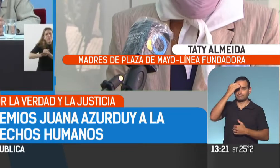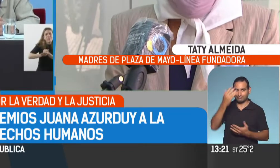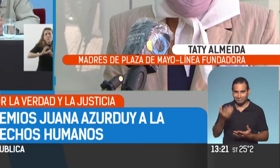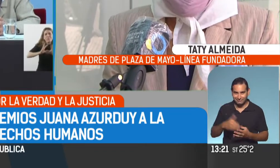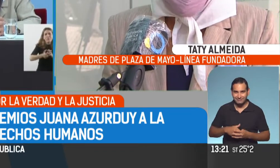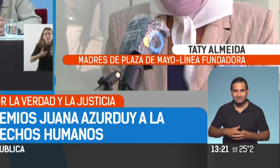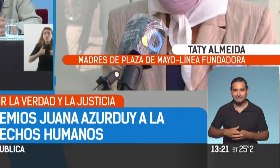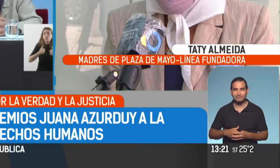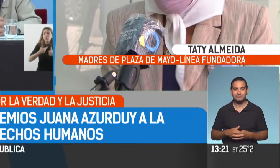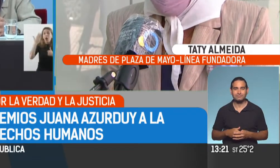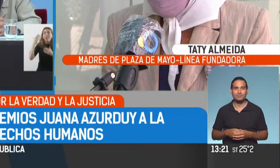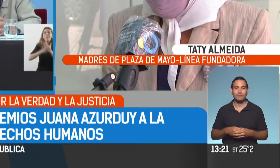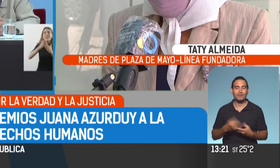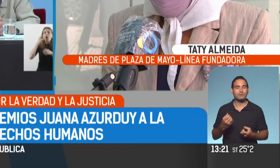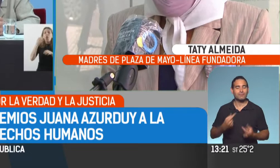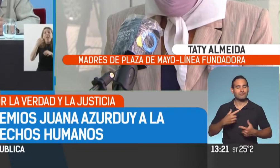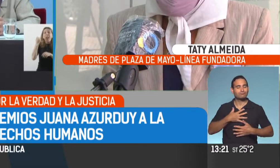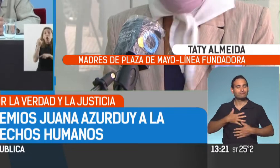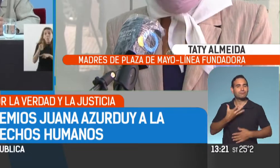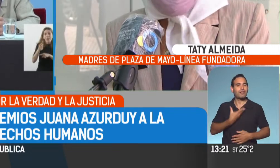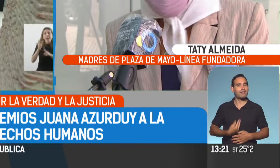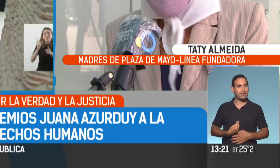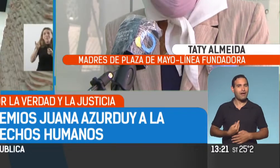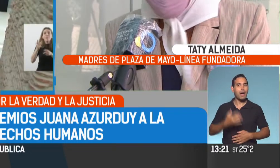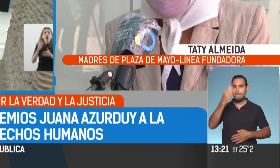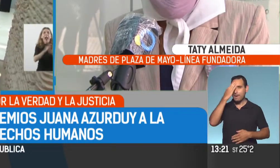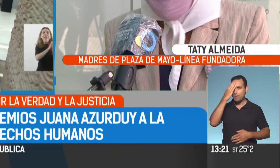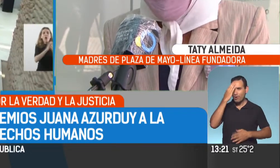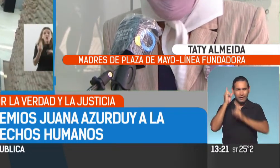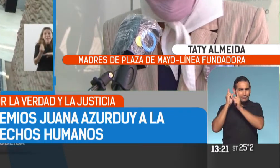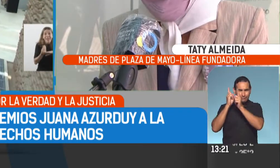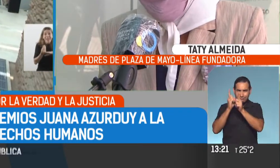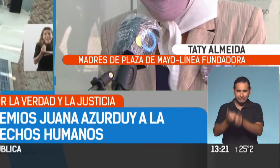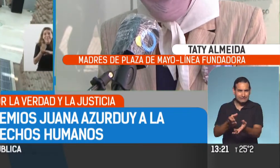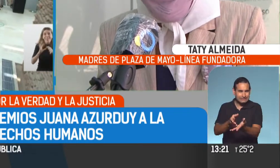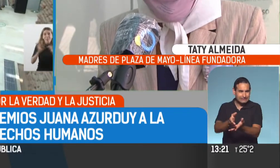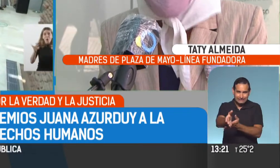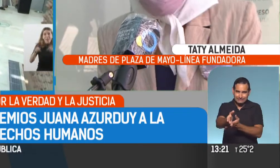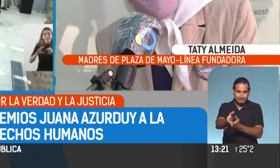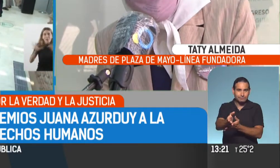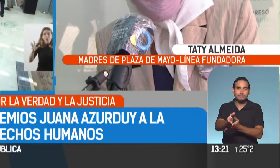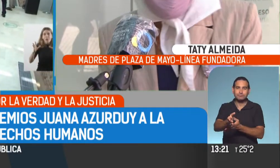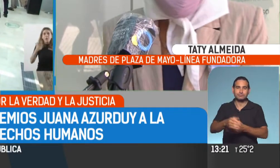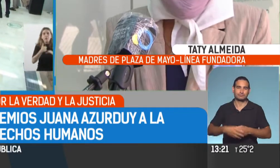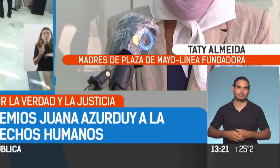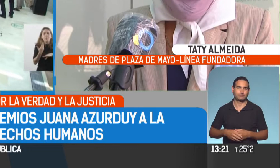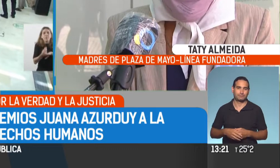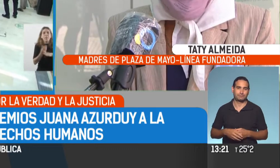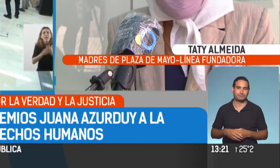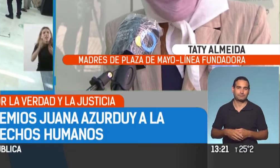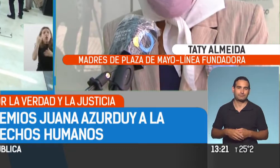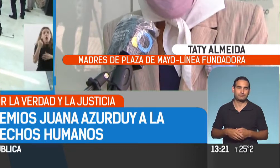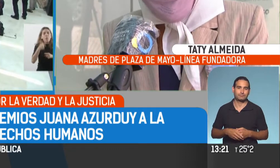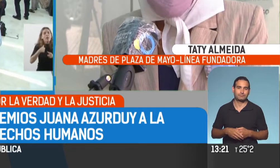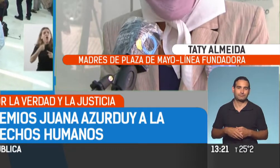como te puedo decir, reconforta ver que la memoria siempre, siempre va a seguir presente. Y ni te cuento